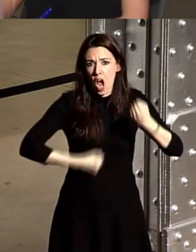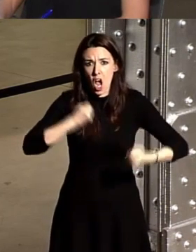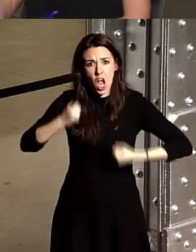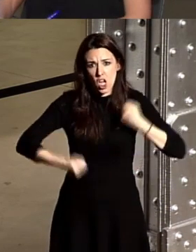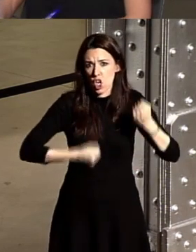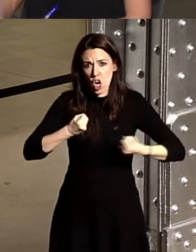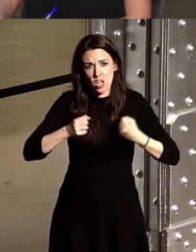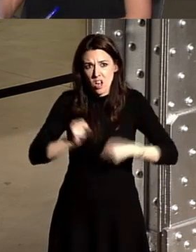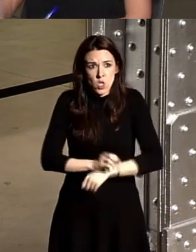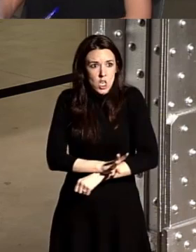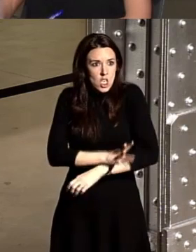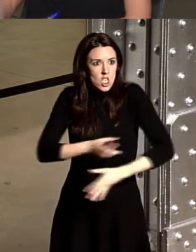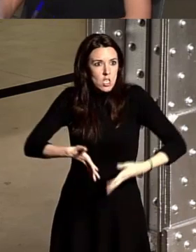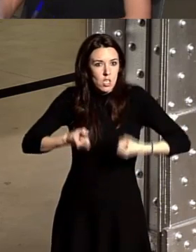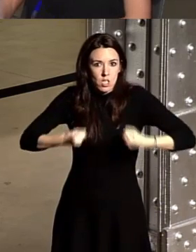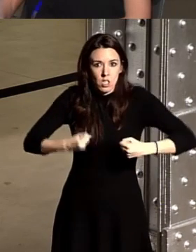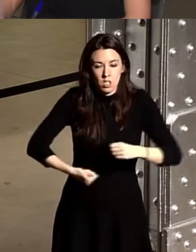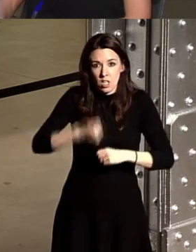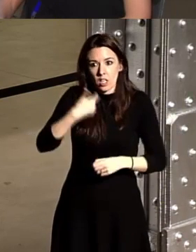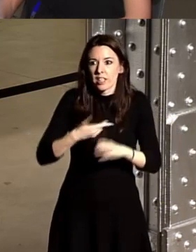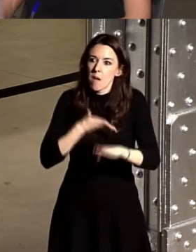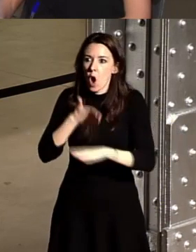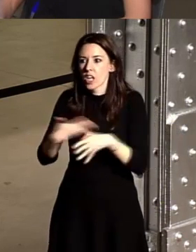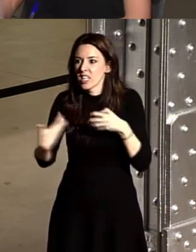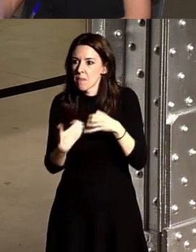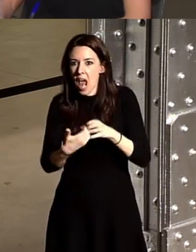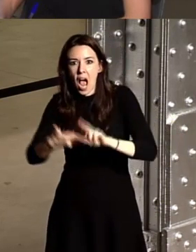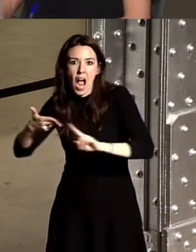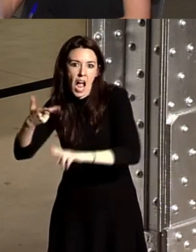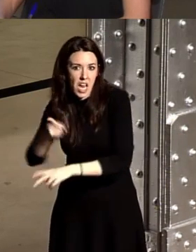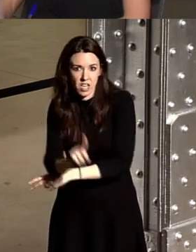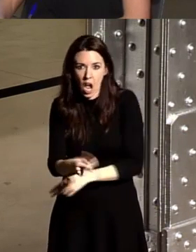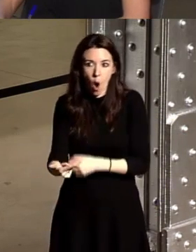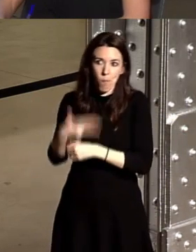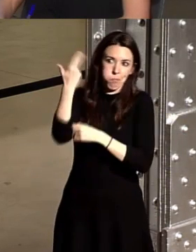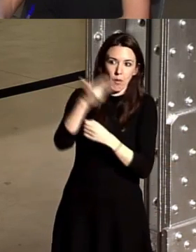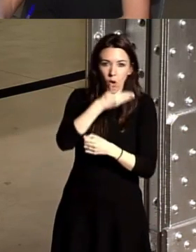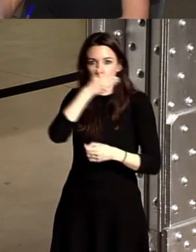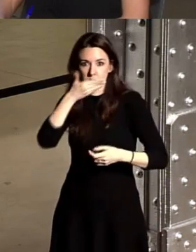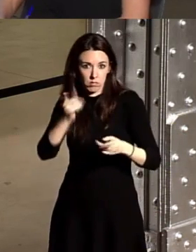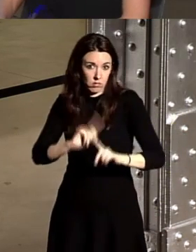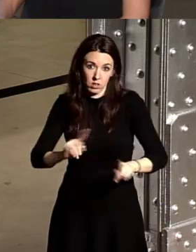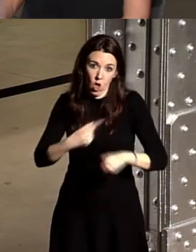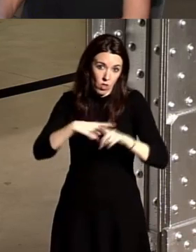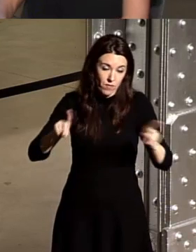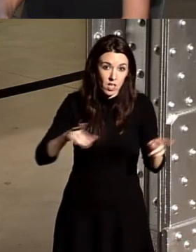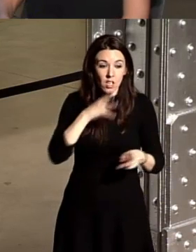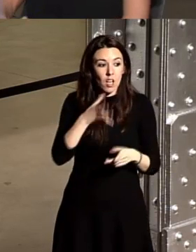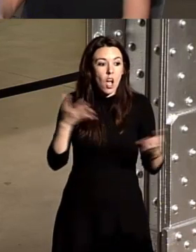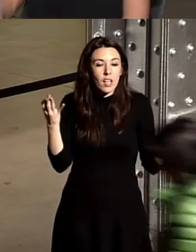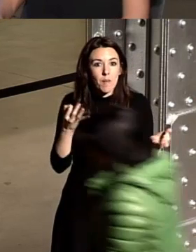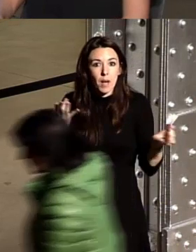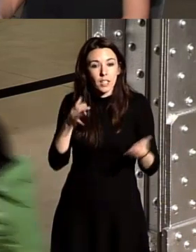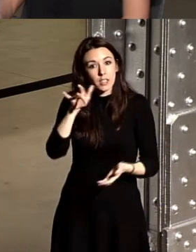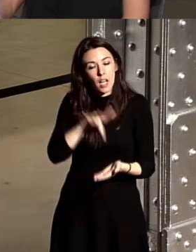la adrenalina. No es que tengo que ir a la guerra y que me disparan y que me secuestran, no. Lo que pasa es que